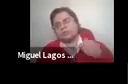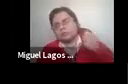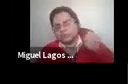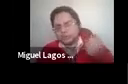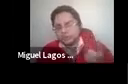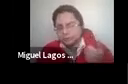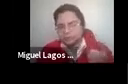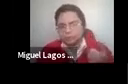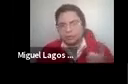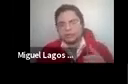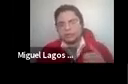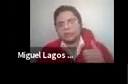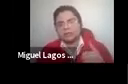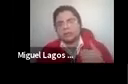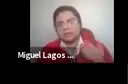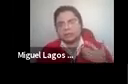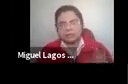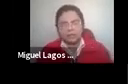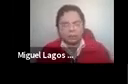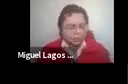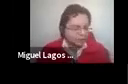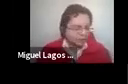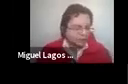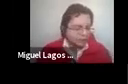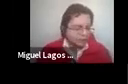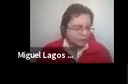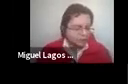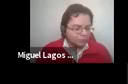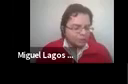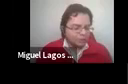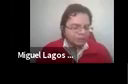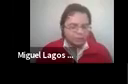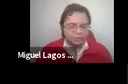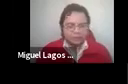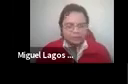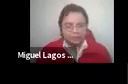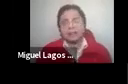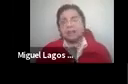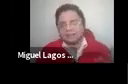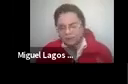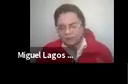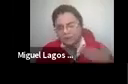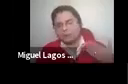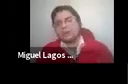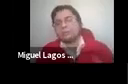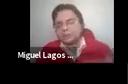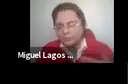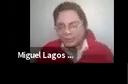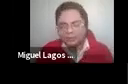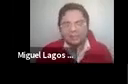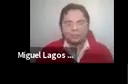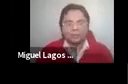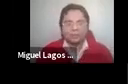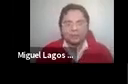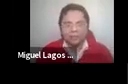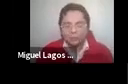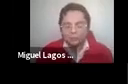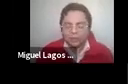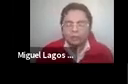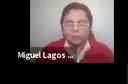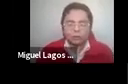desconocer cuánta agua traen de forma natural y cuánta agua traen de forma legal, cuánta agua viene por expediente,